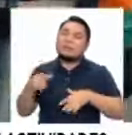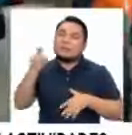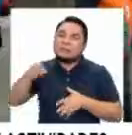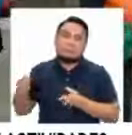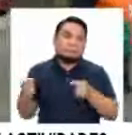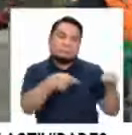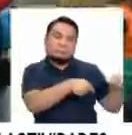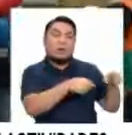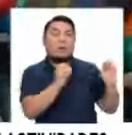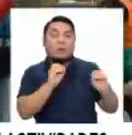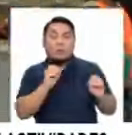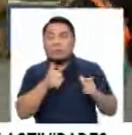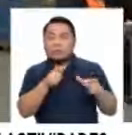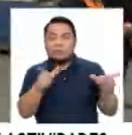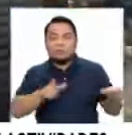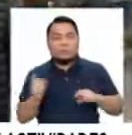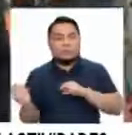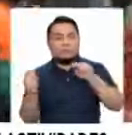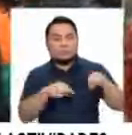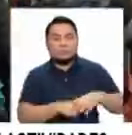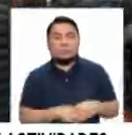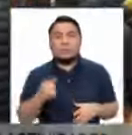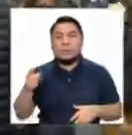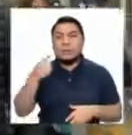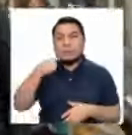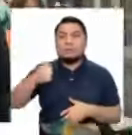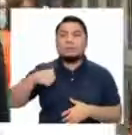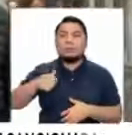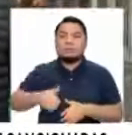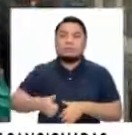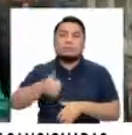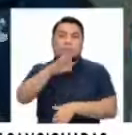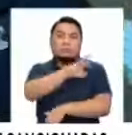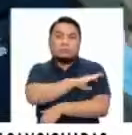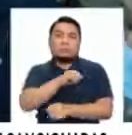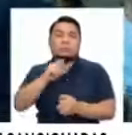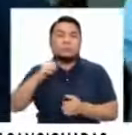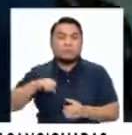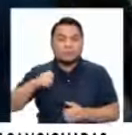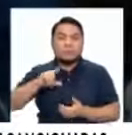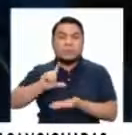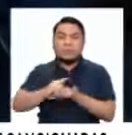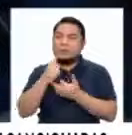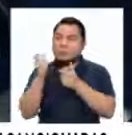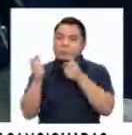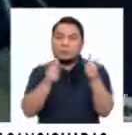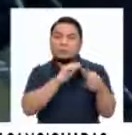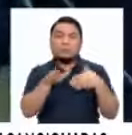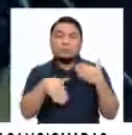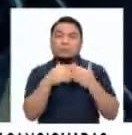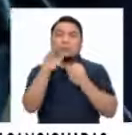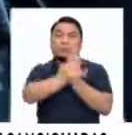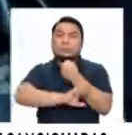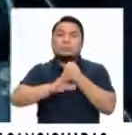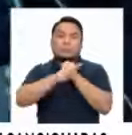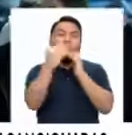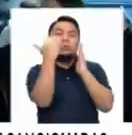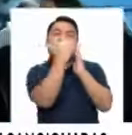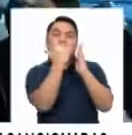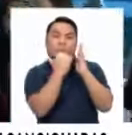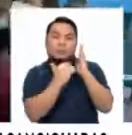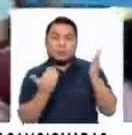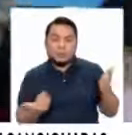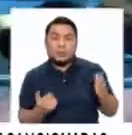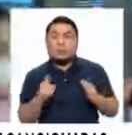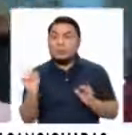Las municipalidades de Lima y La Victoria inspeccionarán durante estos días que las galerías cumplan con los protocolos de bioseguridad. De